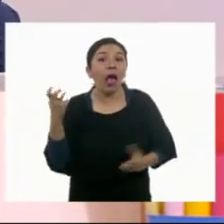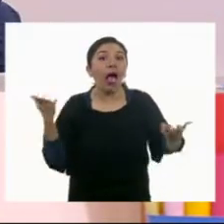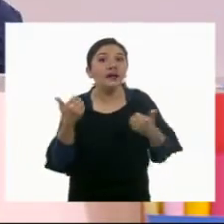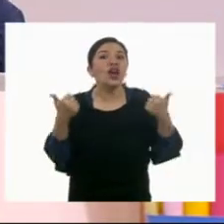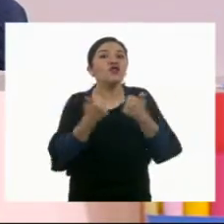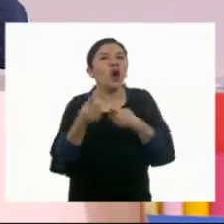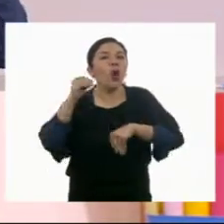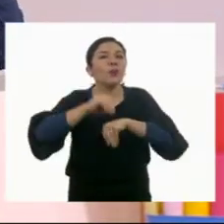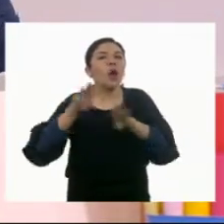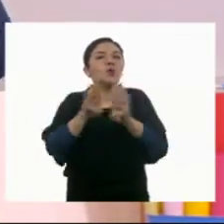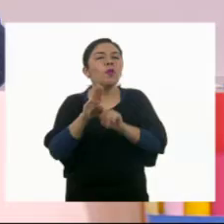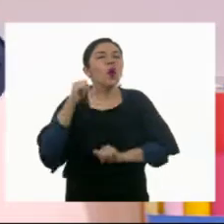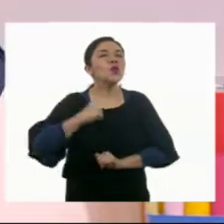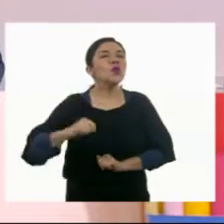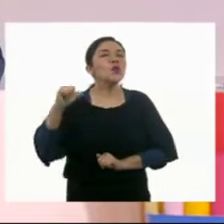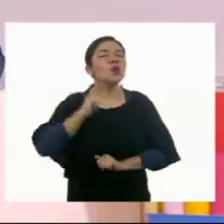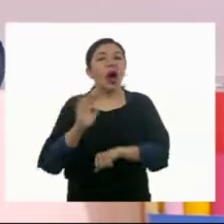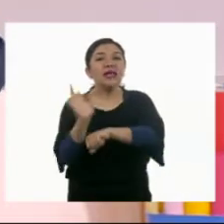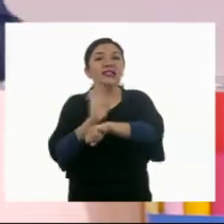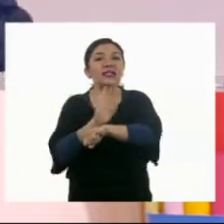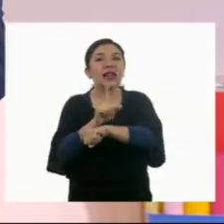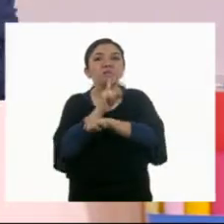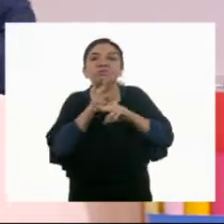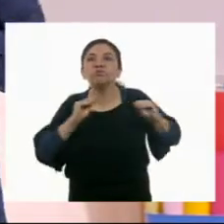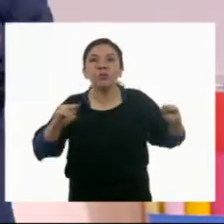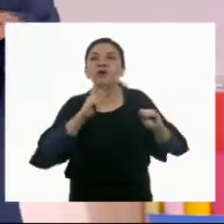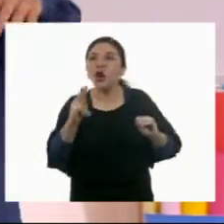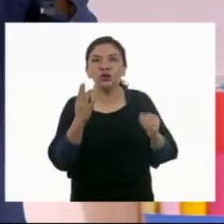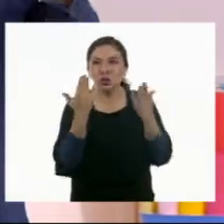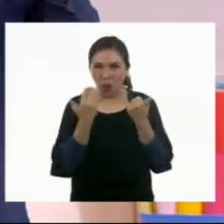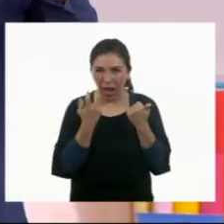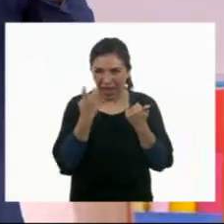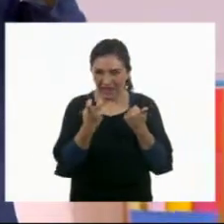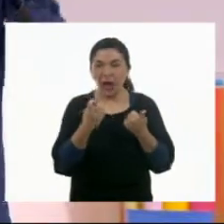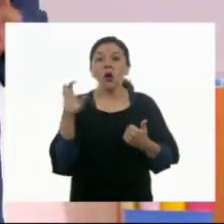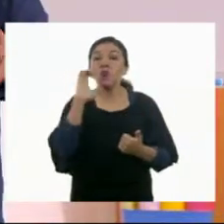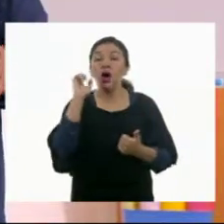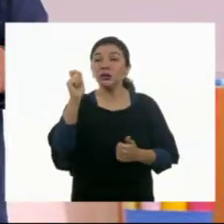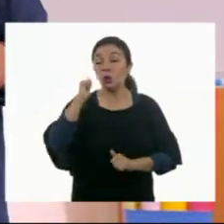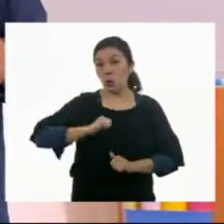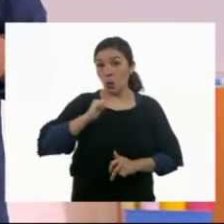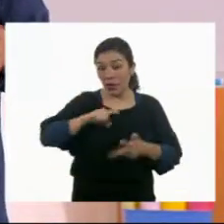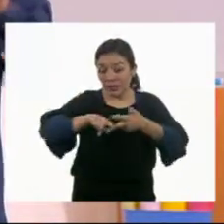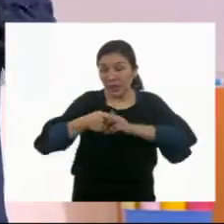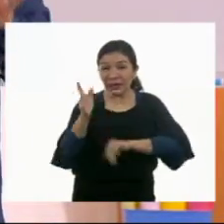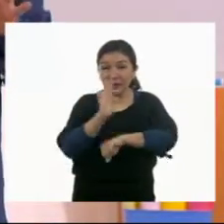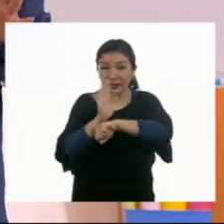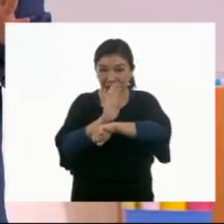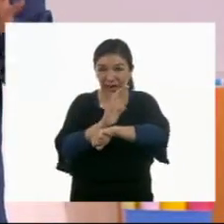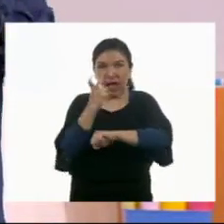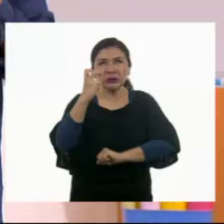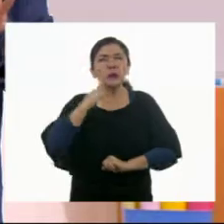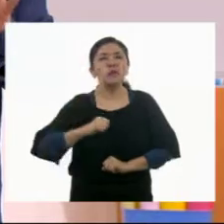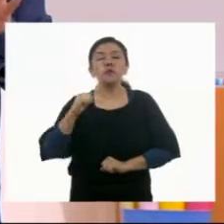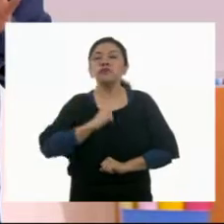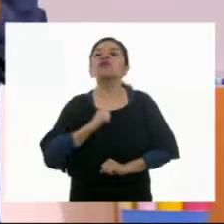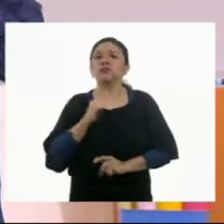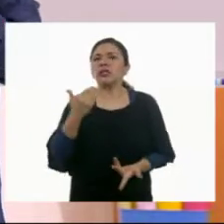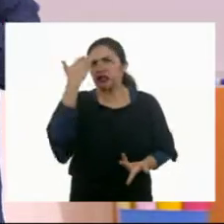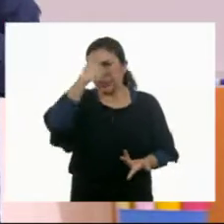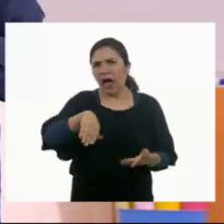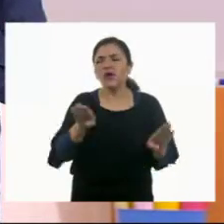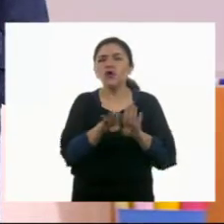al estilo del cine mudo. Esto es porque cuando el cine empezaba, en aquellos momentos sabían